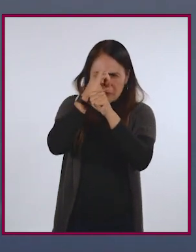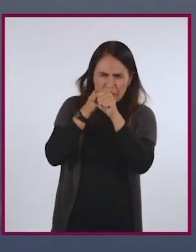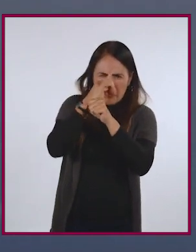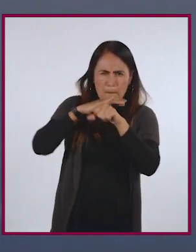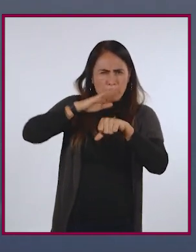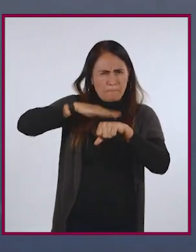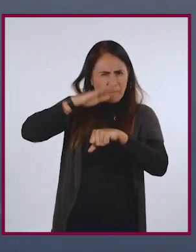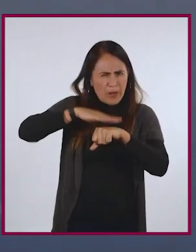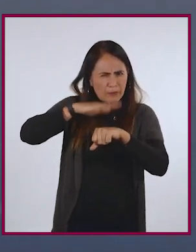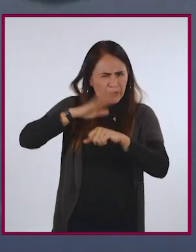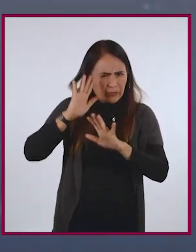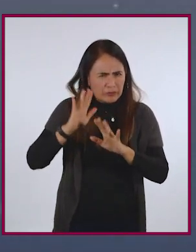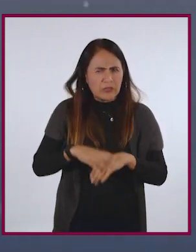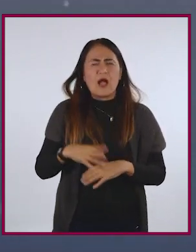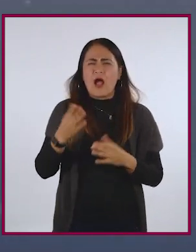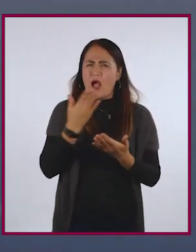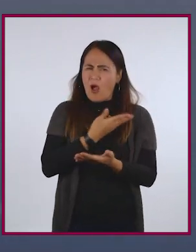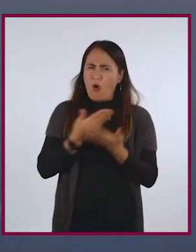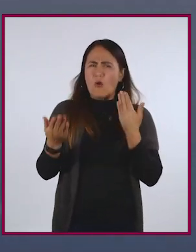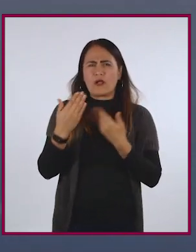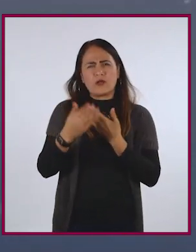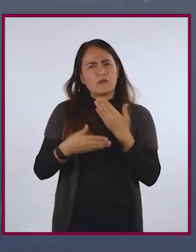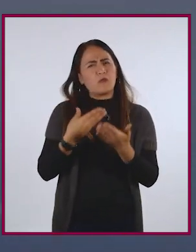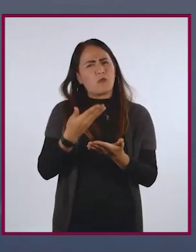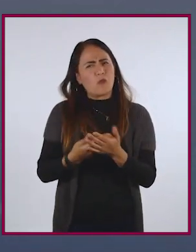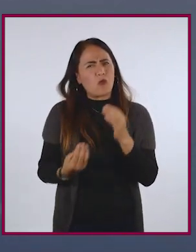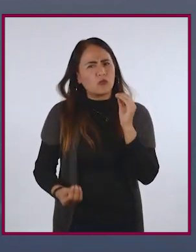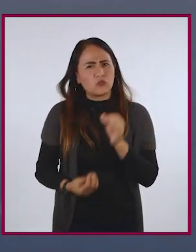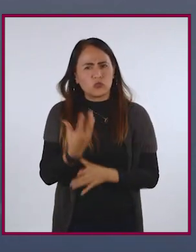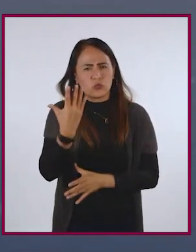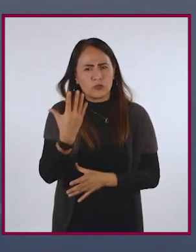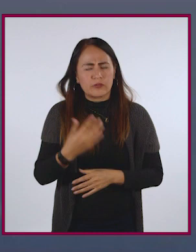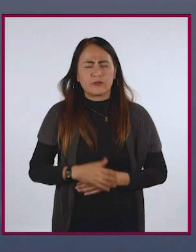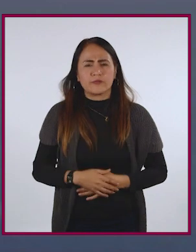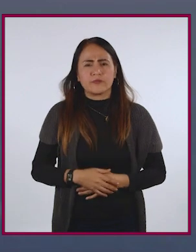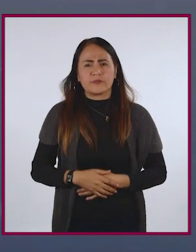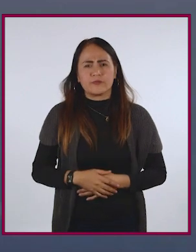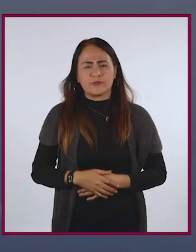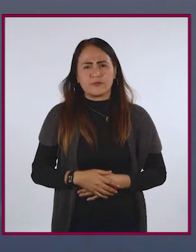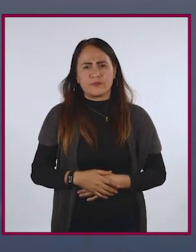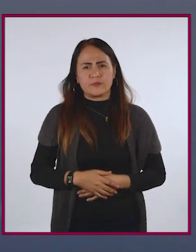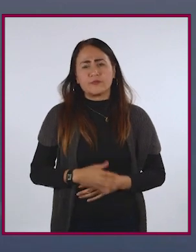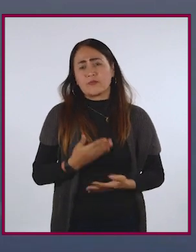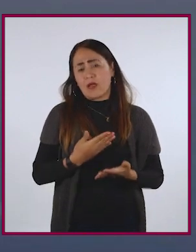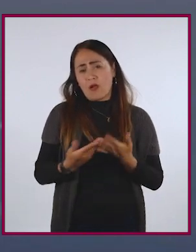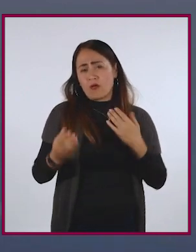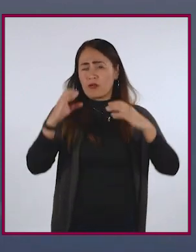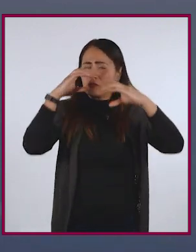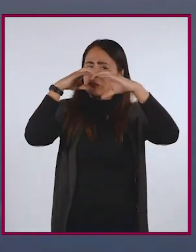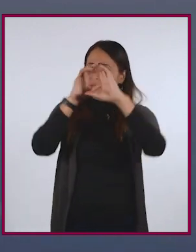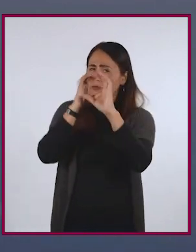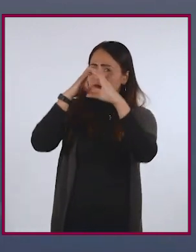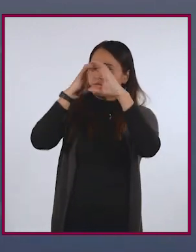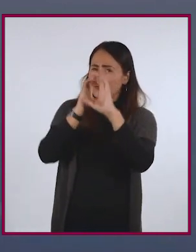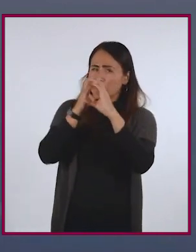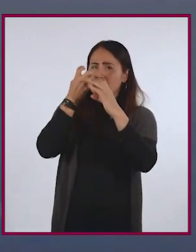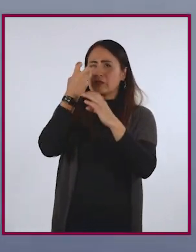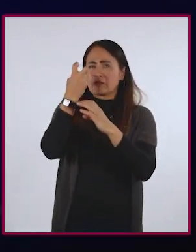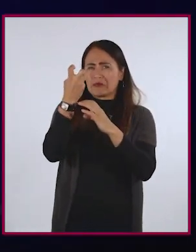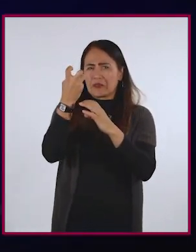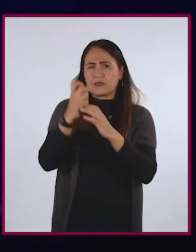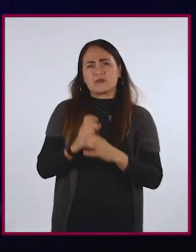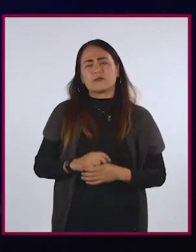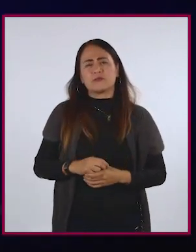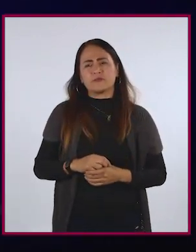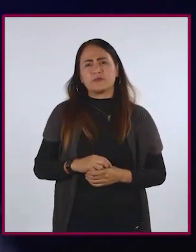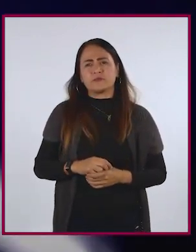amarrada, y entonces la gente dice, bueno, pues ahora vamos a hacer nuevas propuestas. Entonces, técnicamente, un telescopio como este se